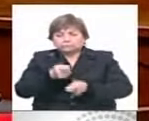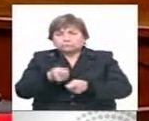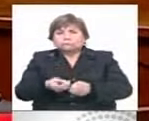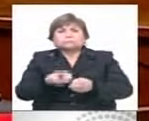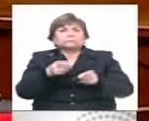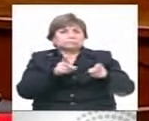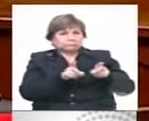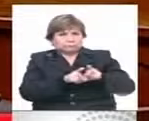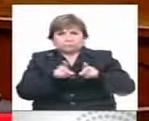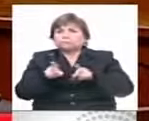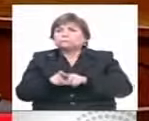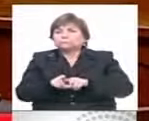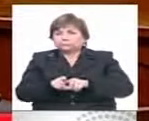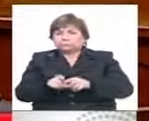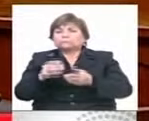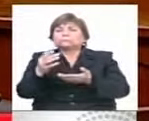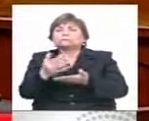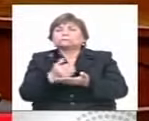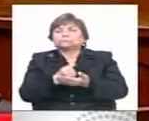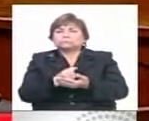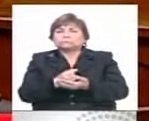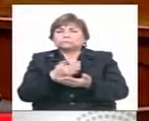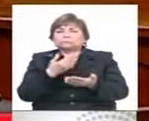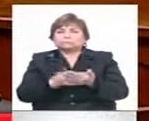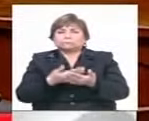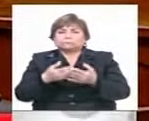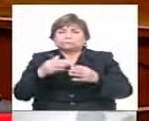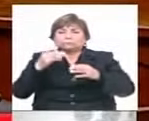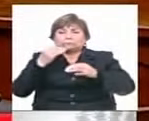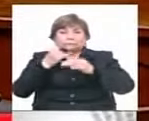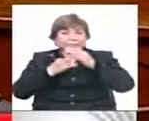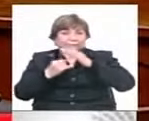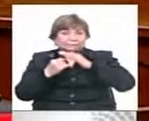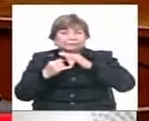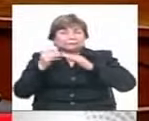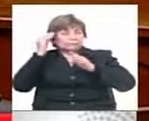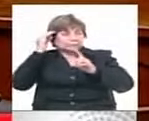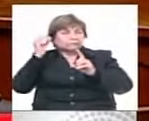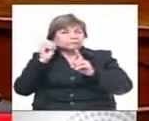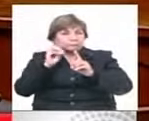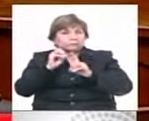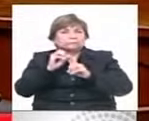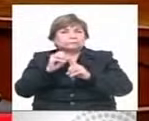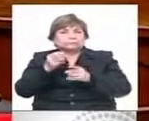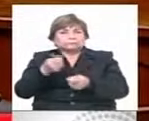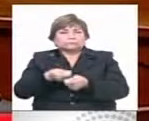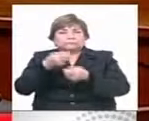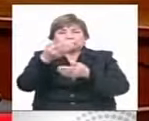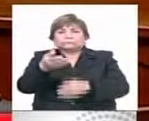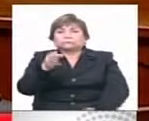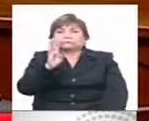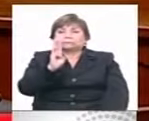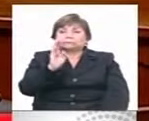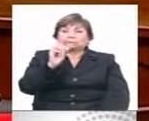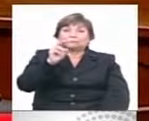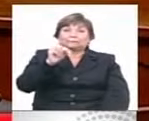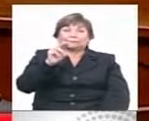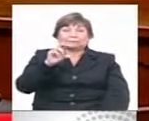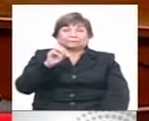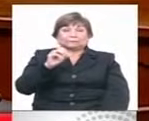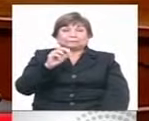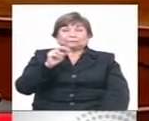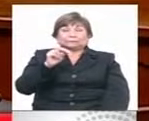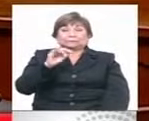sino también en la recuperación de la demanda interna. A ese objetivo apunta la entrega del bono Yanapay y evaluaremos